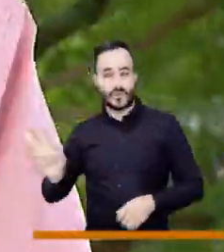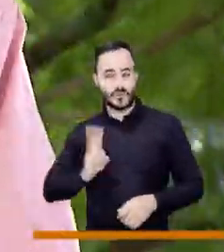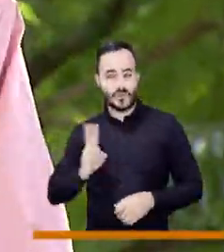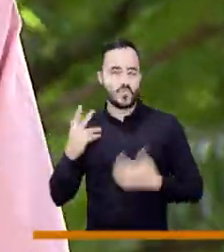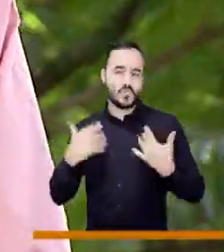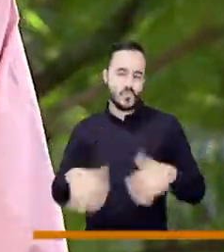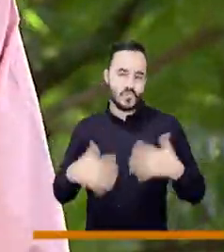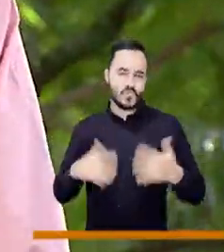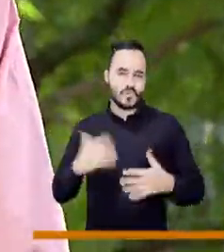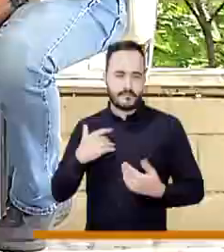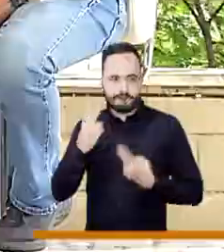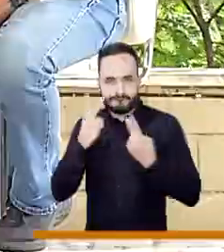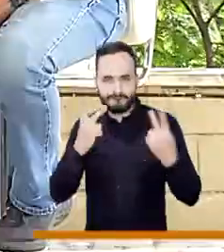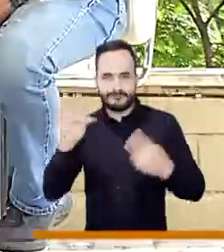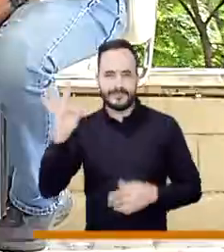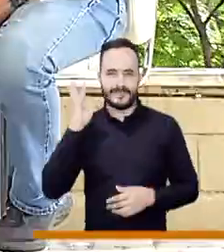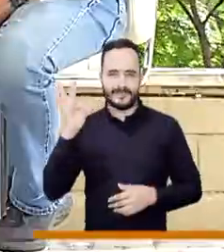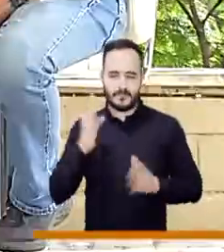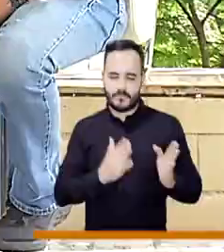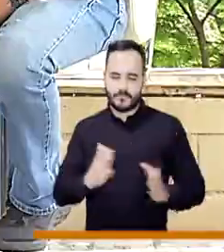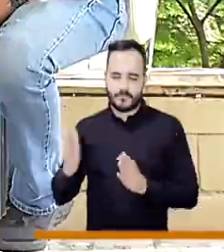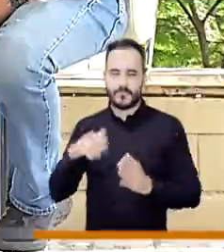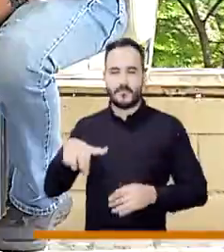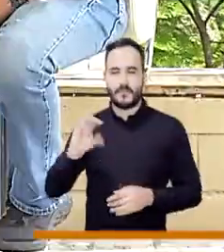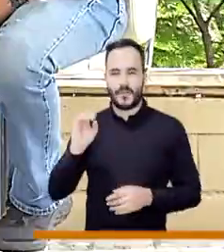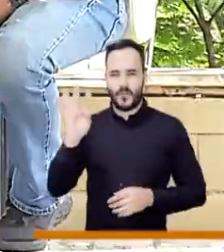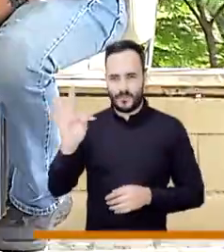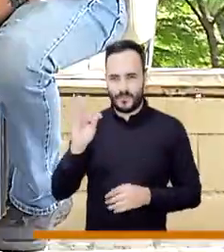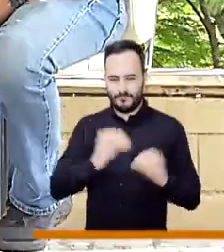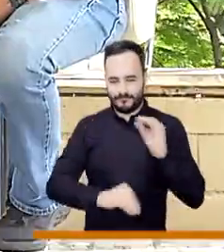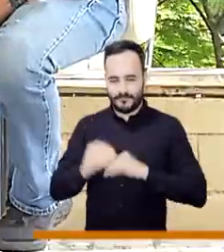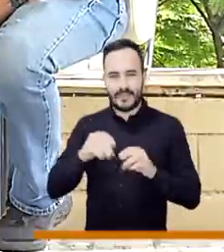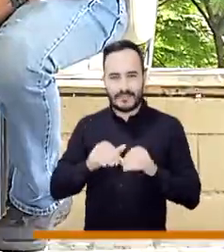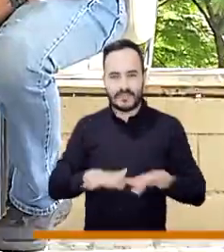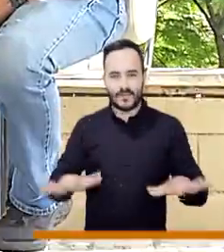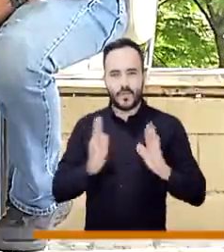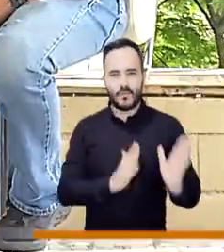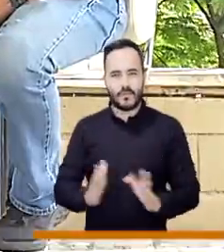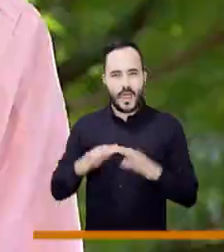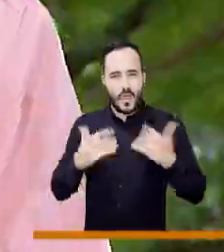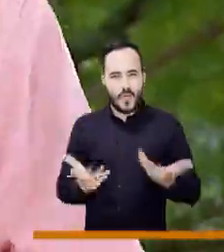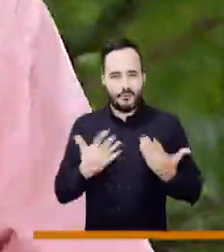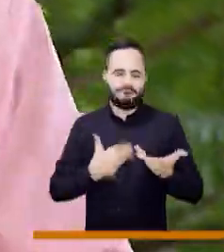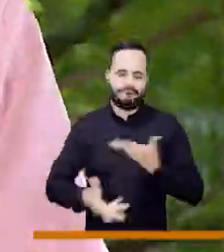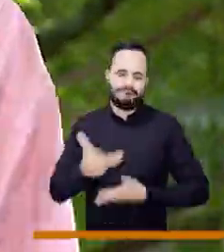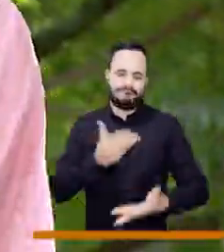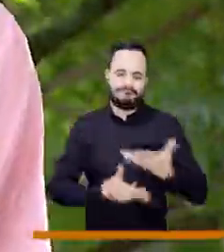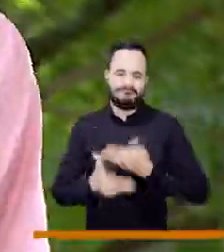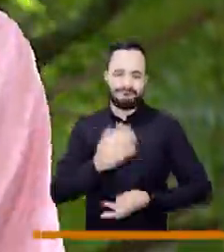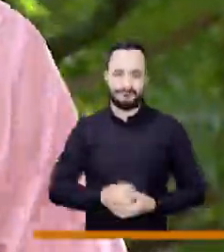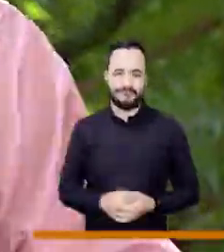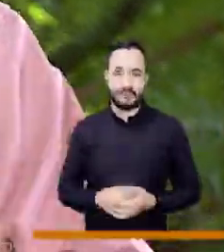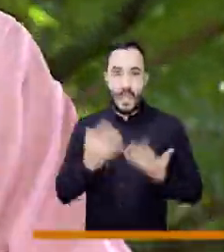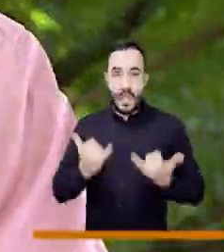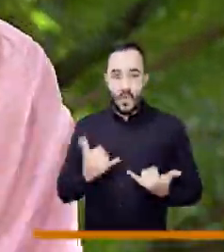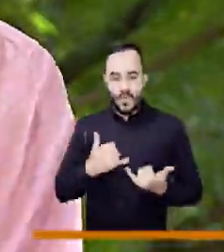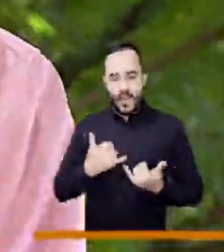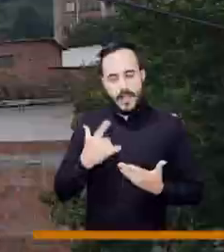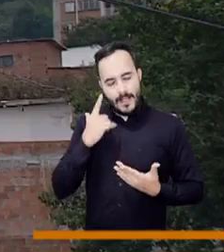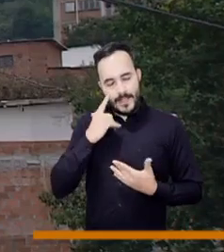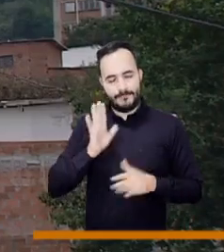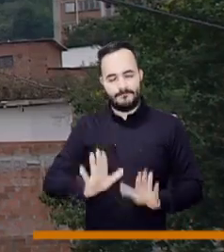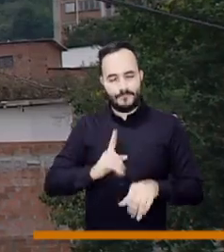Bernardo y yo estuvimos presentes en la discusión del plan de ordenamiento territorial. Este es el momento de darle una mirada a ese